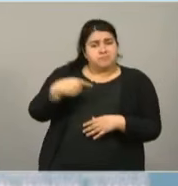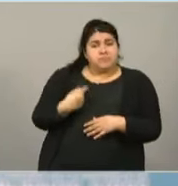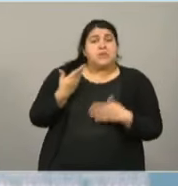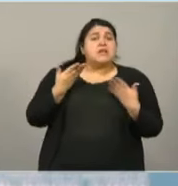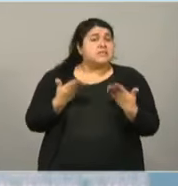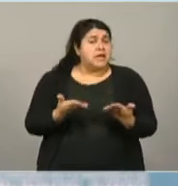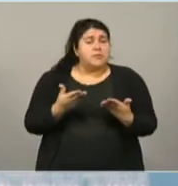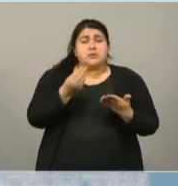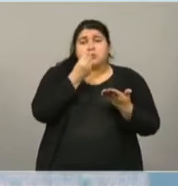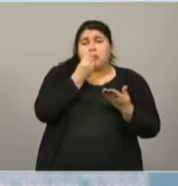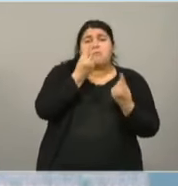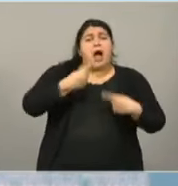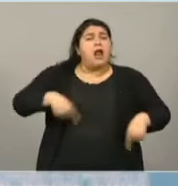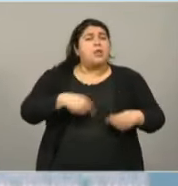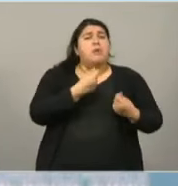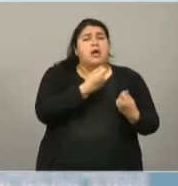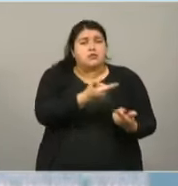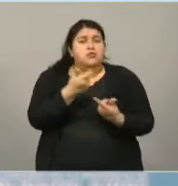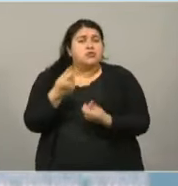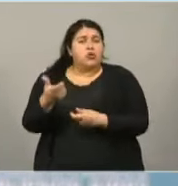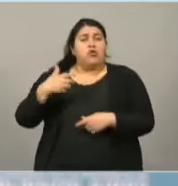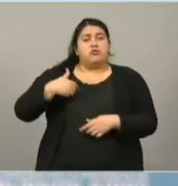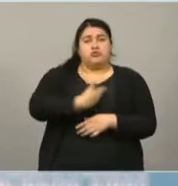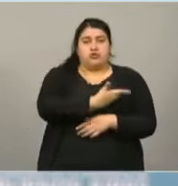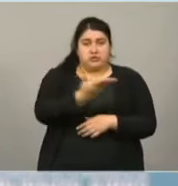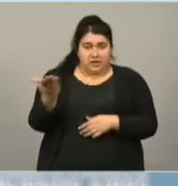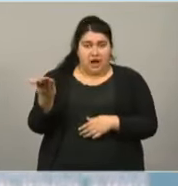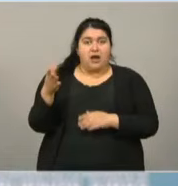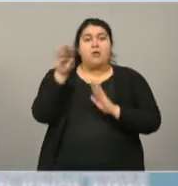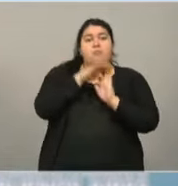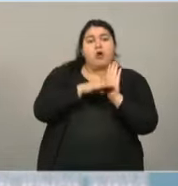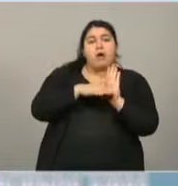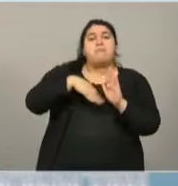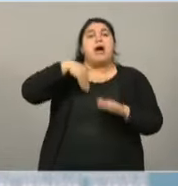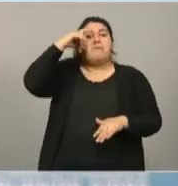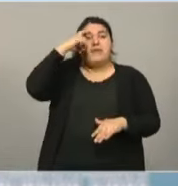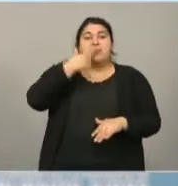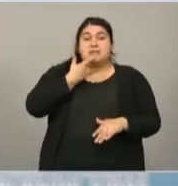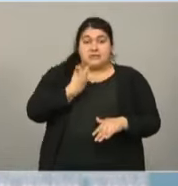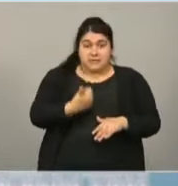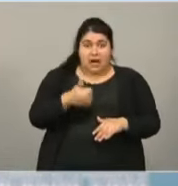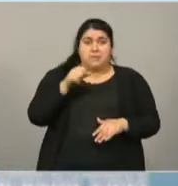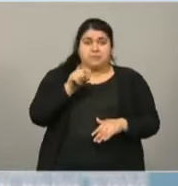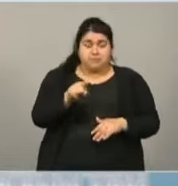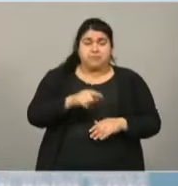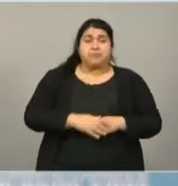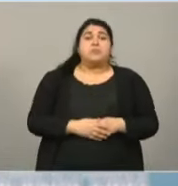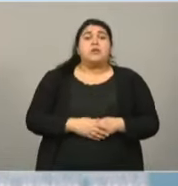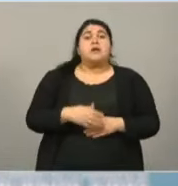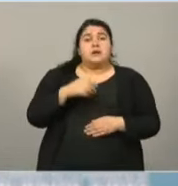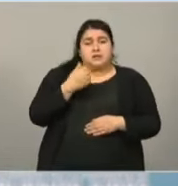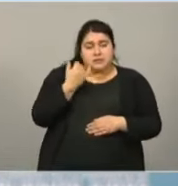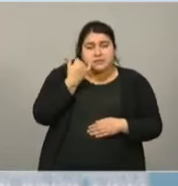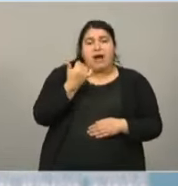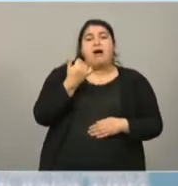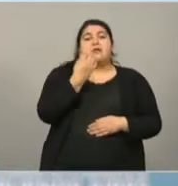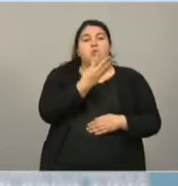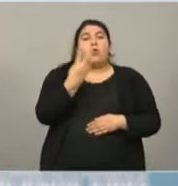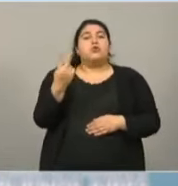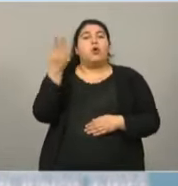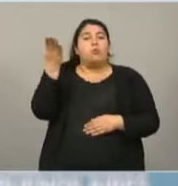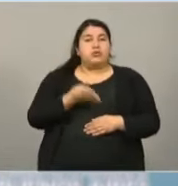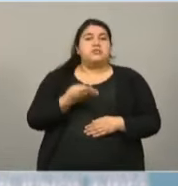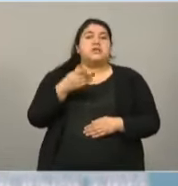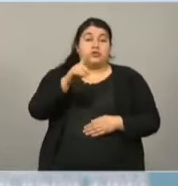el servicio alimentario escolar y el módulo extraordinario para la seguridad entar el programa mesa un acumulado de 142 por de aumento en lo que va el